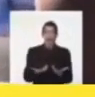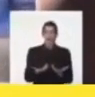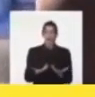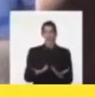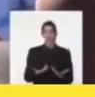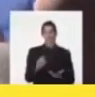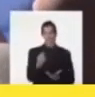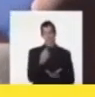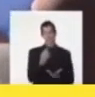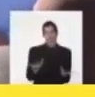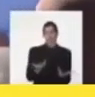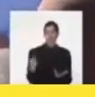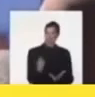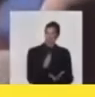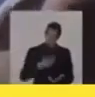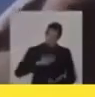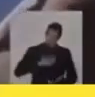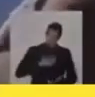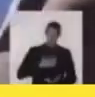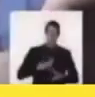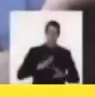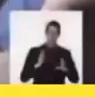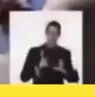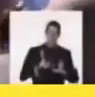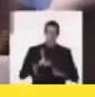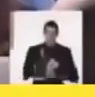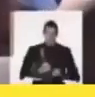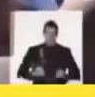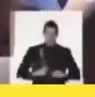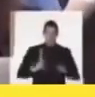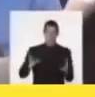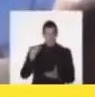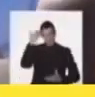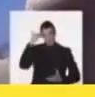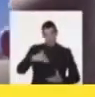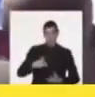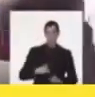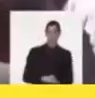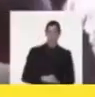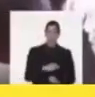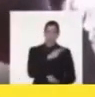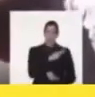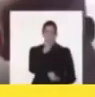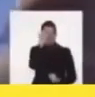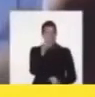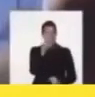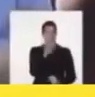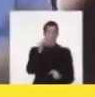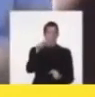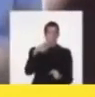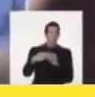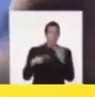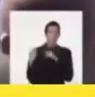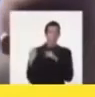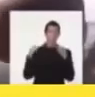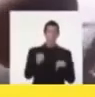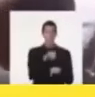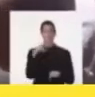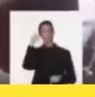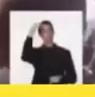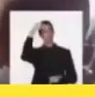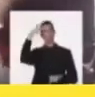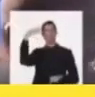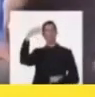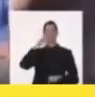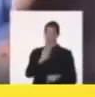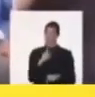con nuestros dirigentes que no vienen a pasearse, vienen a coger un pico y una pala. No creemos en bloqueo, el bloqueo lo echamos abajo.